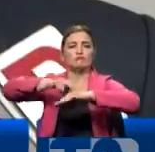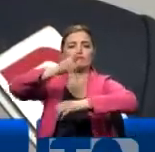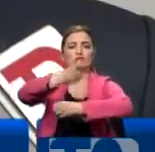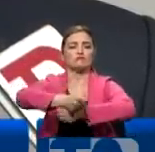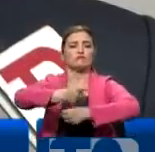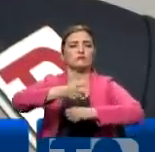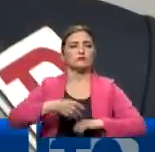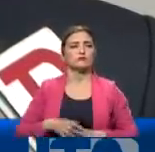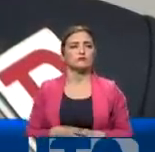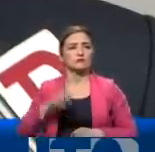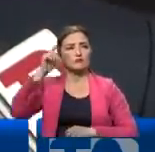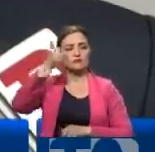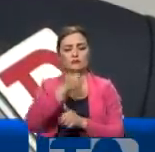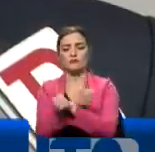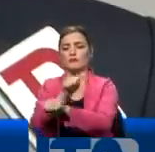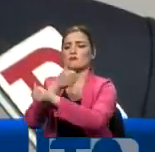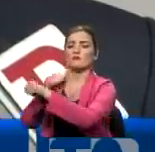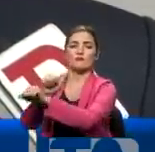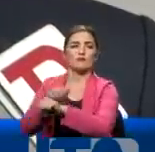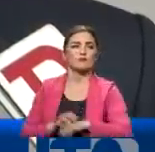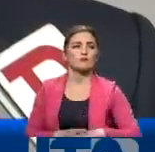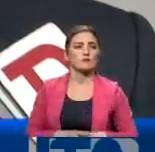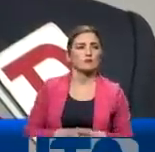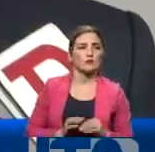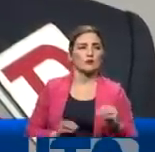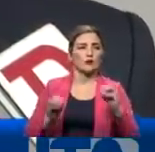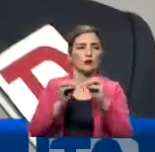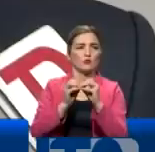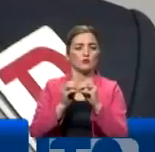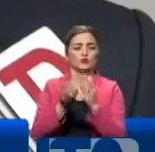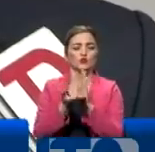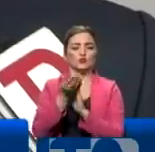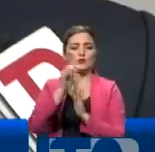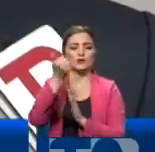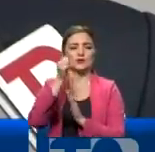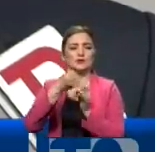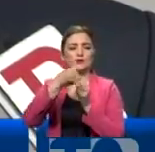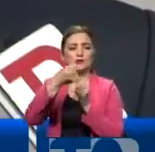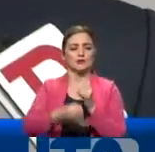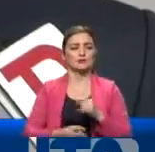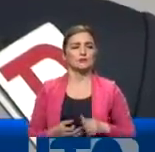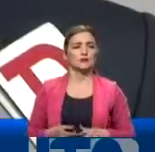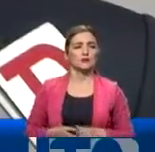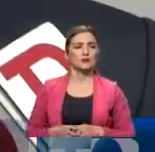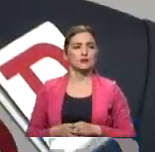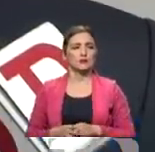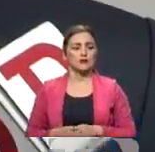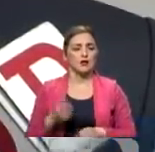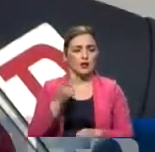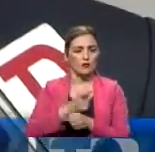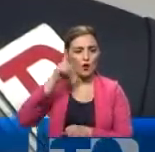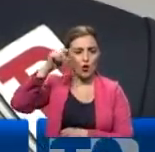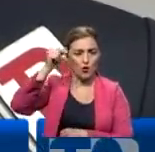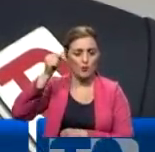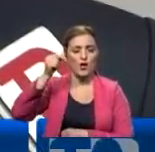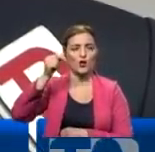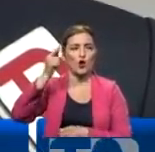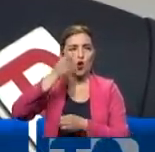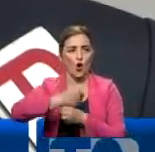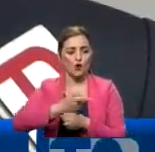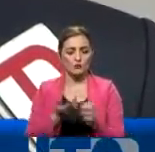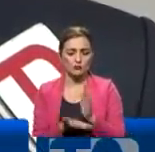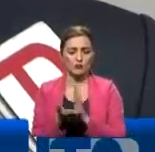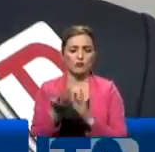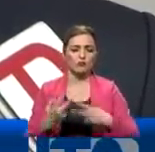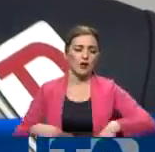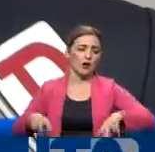dispone a los gobiernos autónomos descentralizados del incremento de 10 centavos. En el instante que dispone un gobierno autónomo descentralizado el incremento